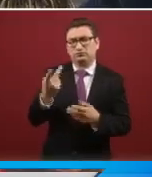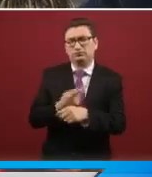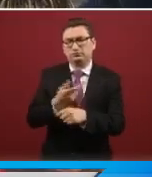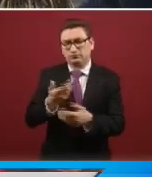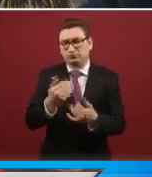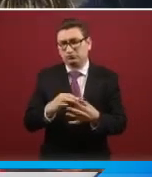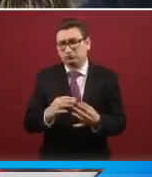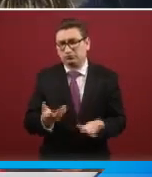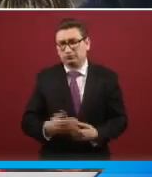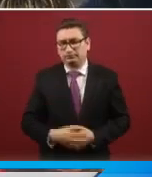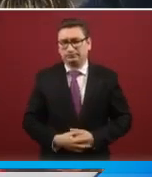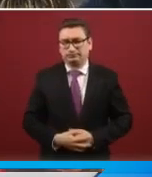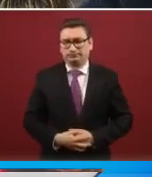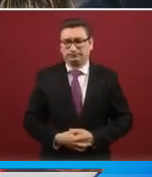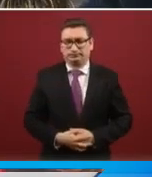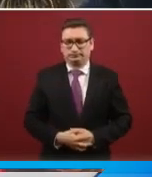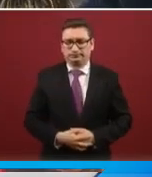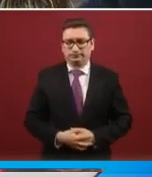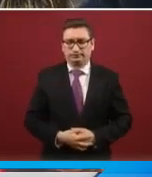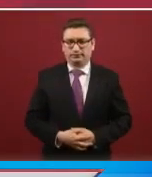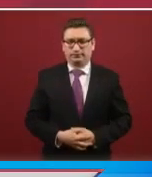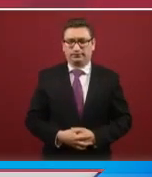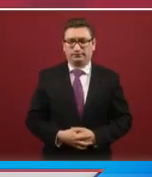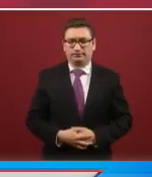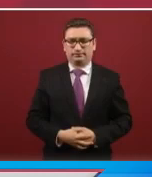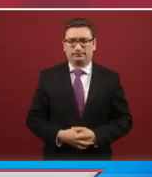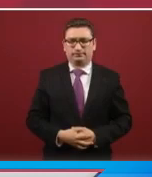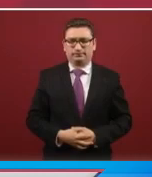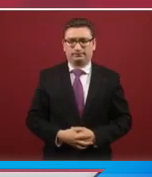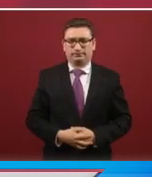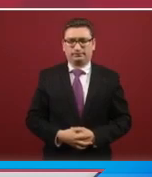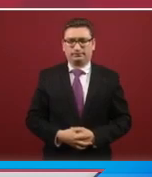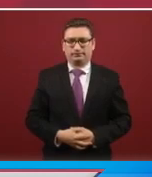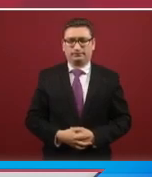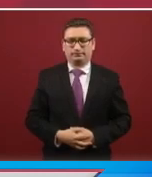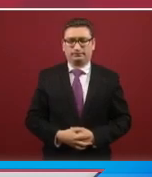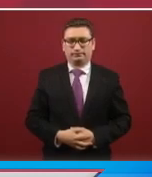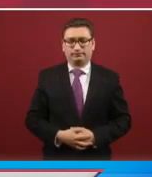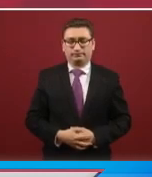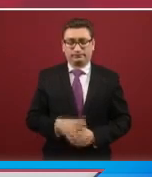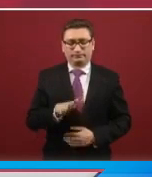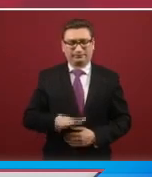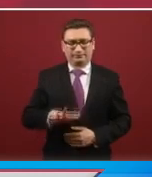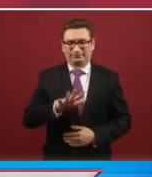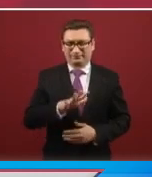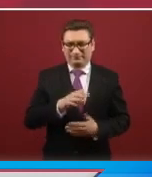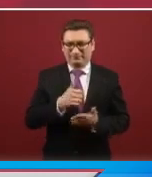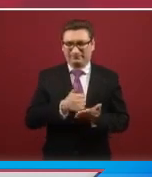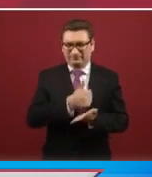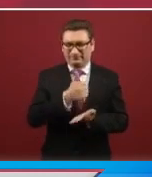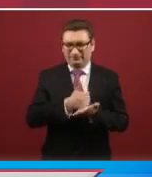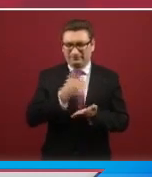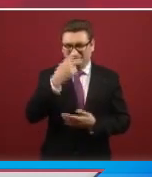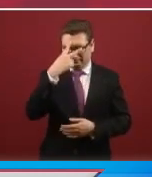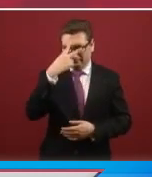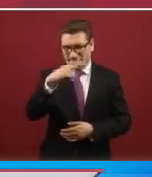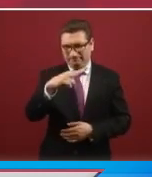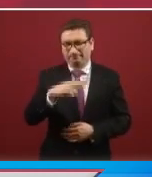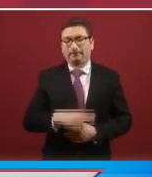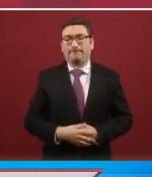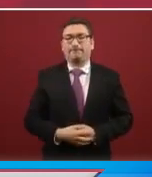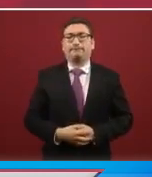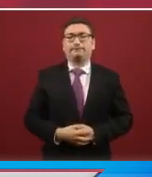Guardia Nacional en Ciudad de México. En el caso de la Ciudad de México,